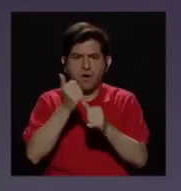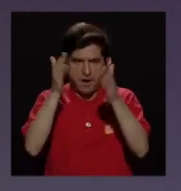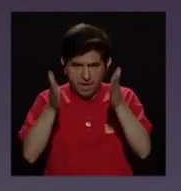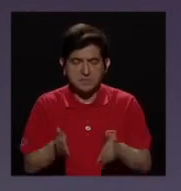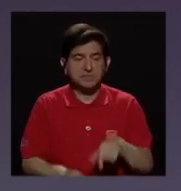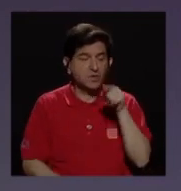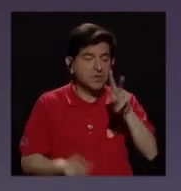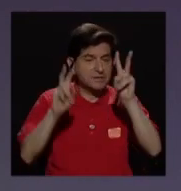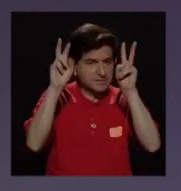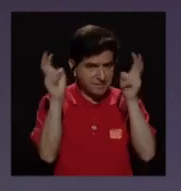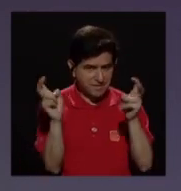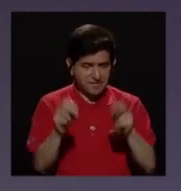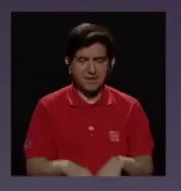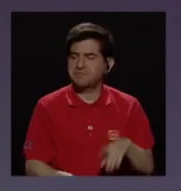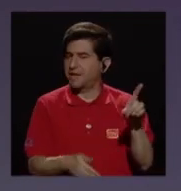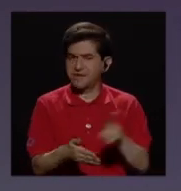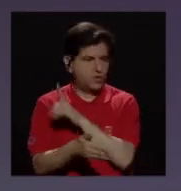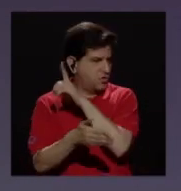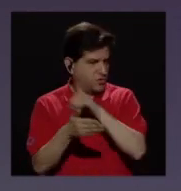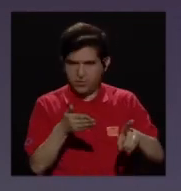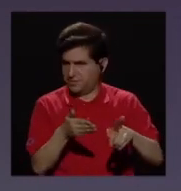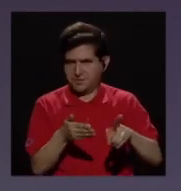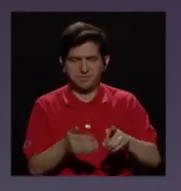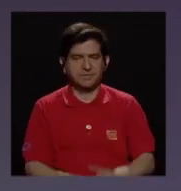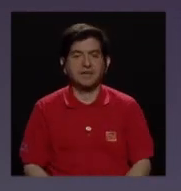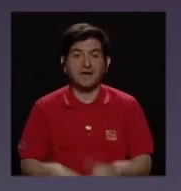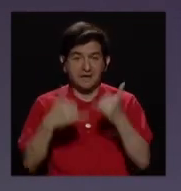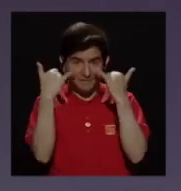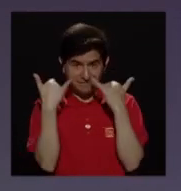estos temas, no a la discriminación, ¿verdad? Que